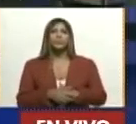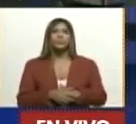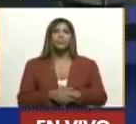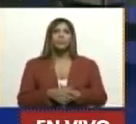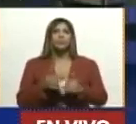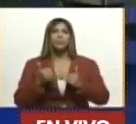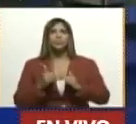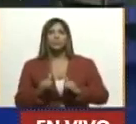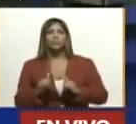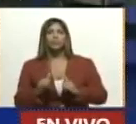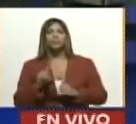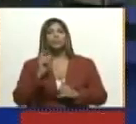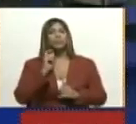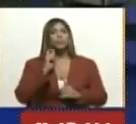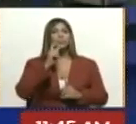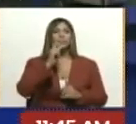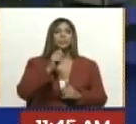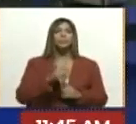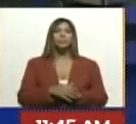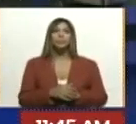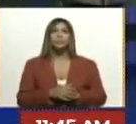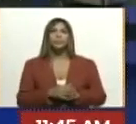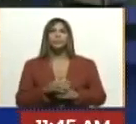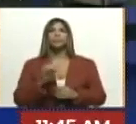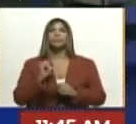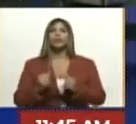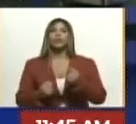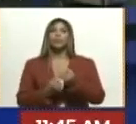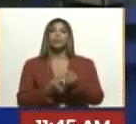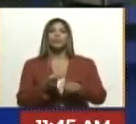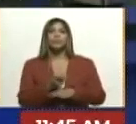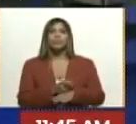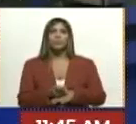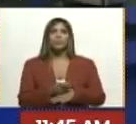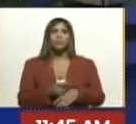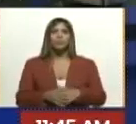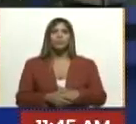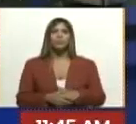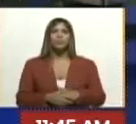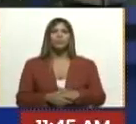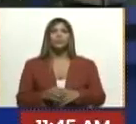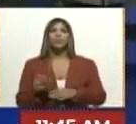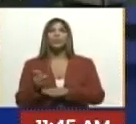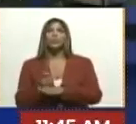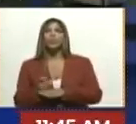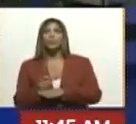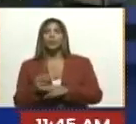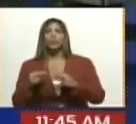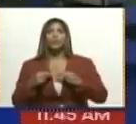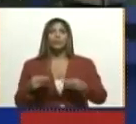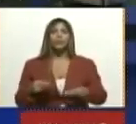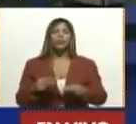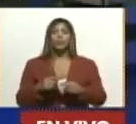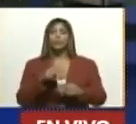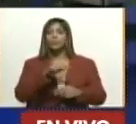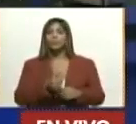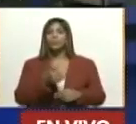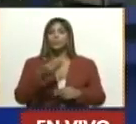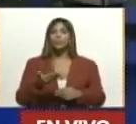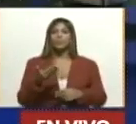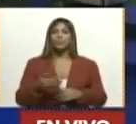mis hijos y mis hijas, y el firme apoyo de mi gobierno, un gobierno humano por encima de